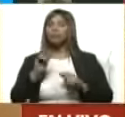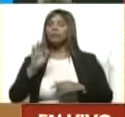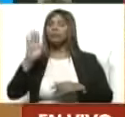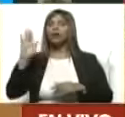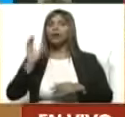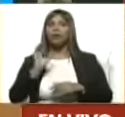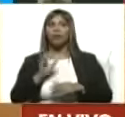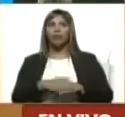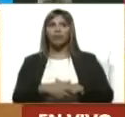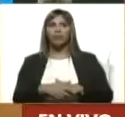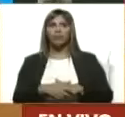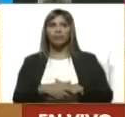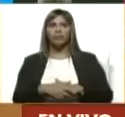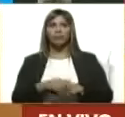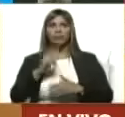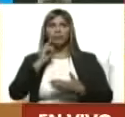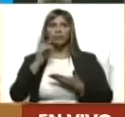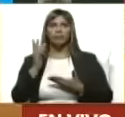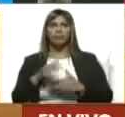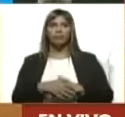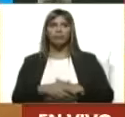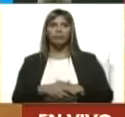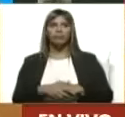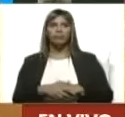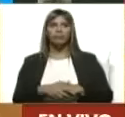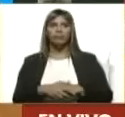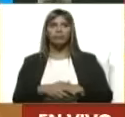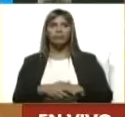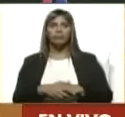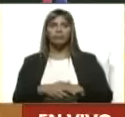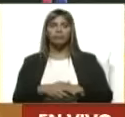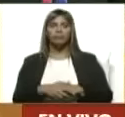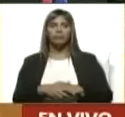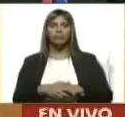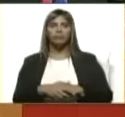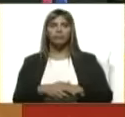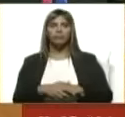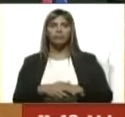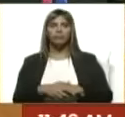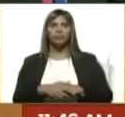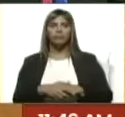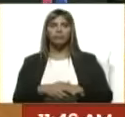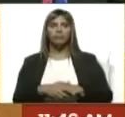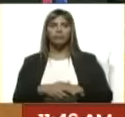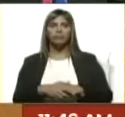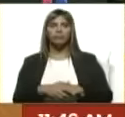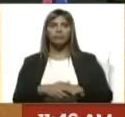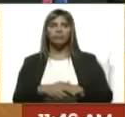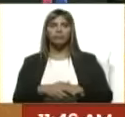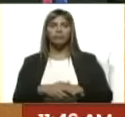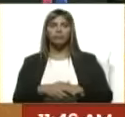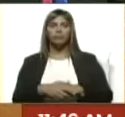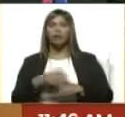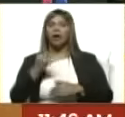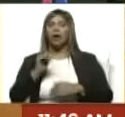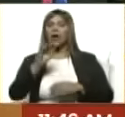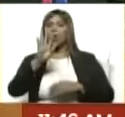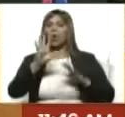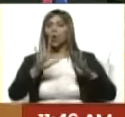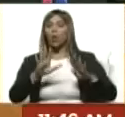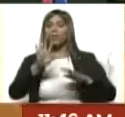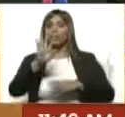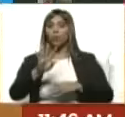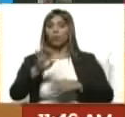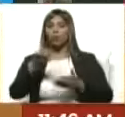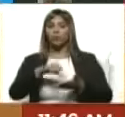mano los de Caracas para ver si veo alguno. Allá veo alguno. Ajá. Hay 94 centros